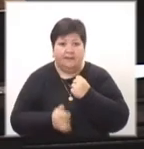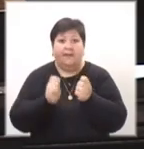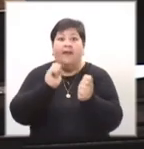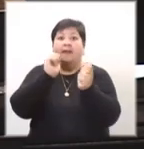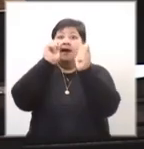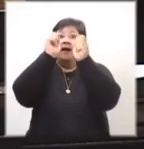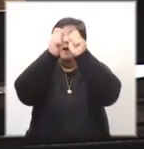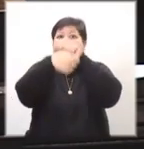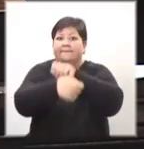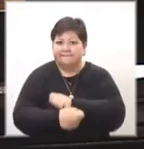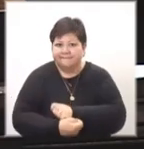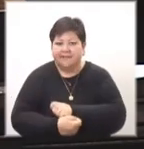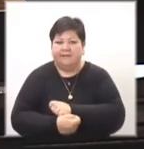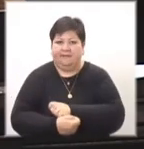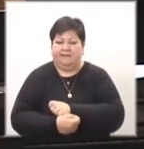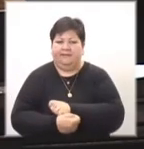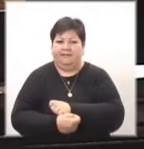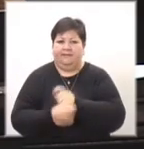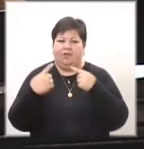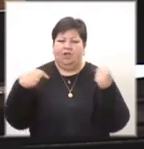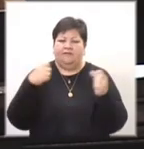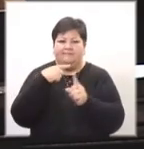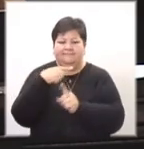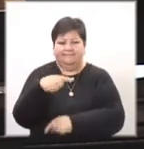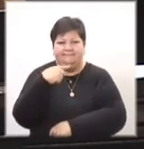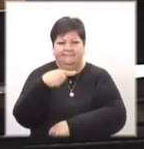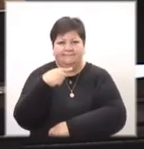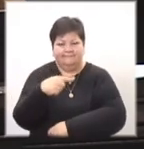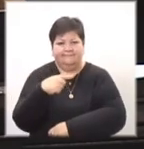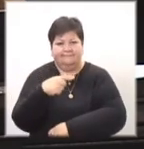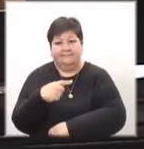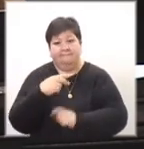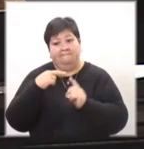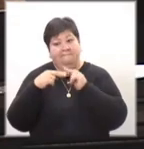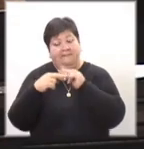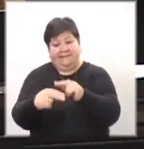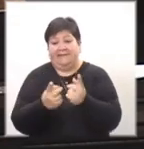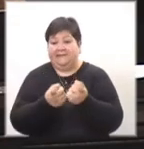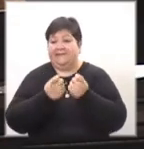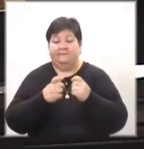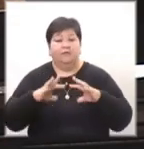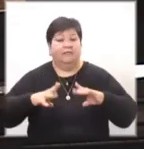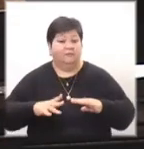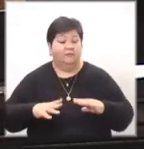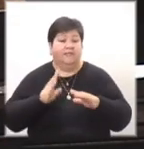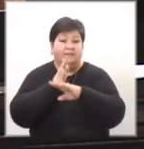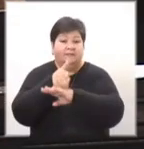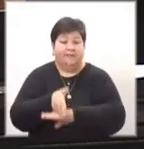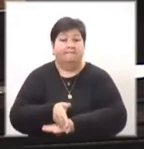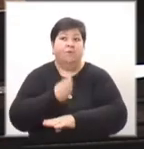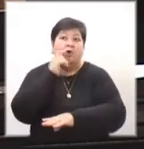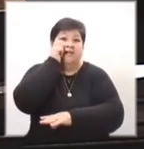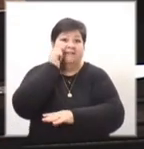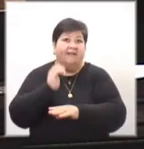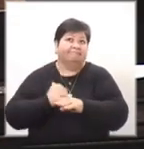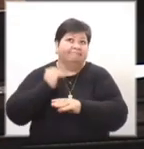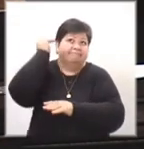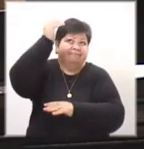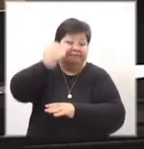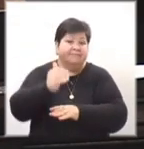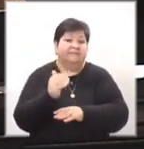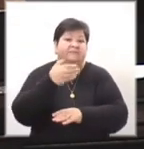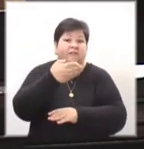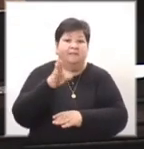elementos francamente negativos, manteniéndose los requerimientos para acceder a la jubilación por edad avanzada en el Banco de Previsión